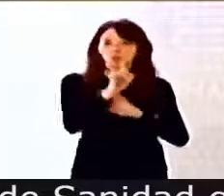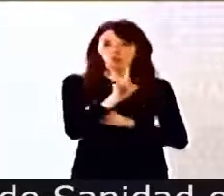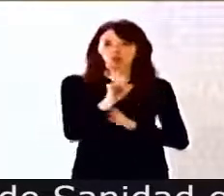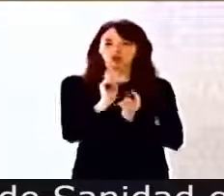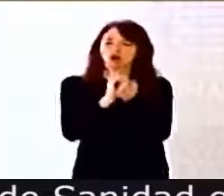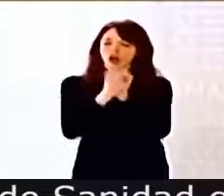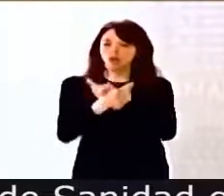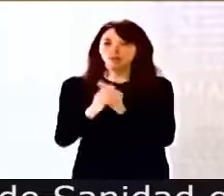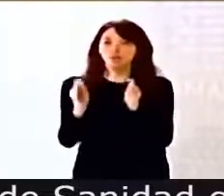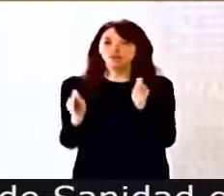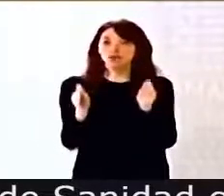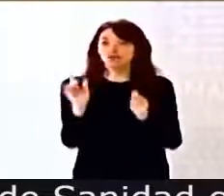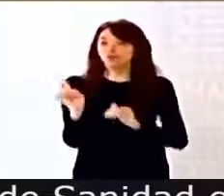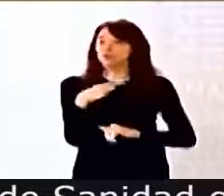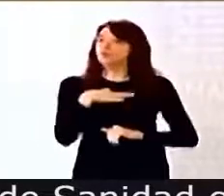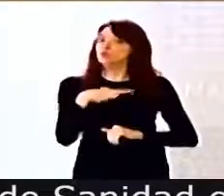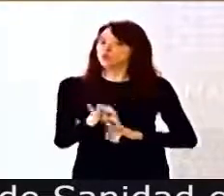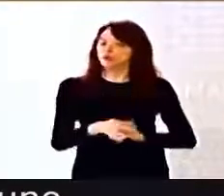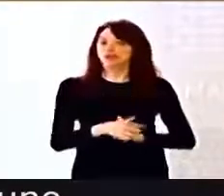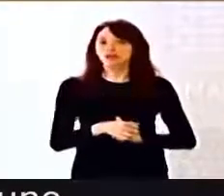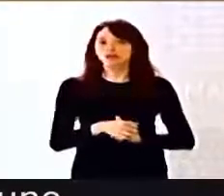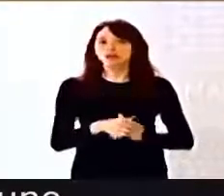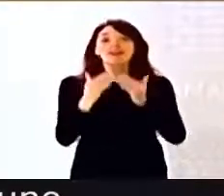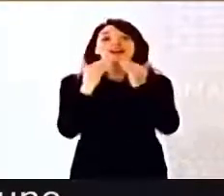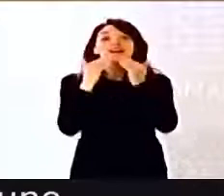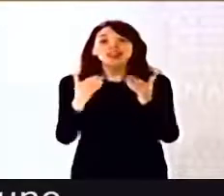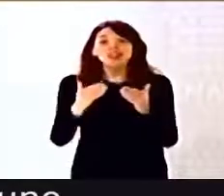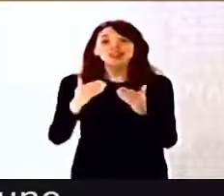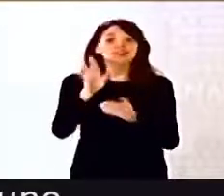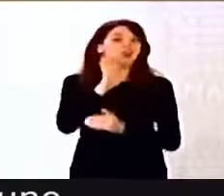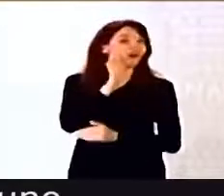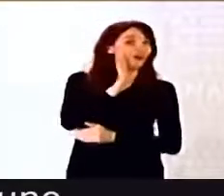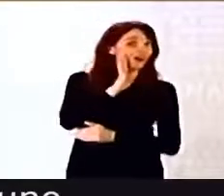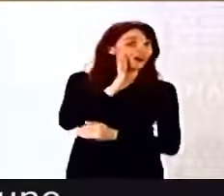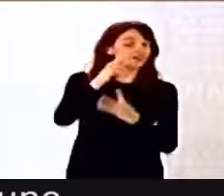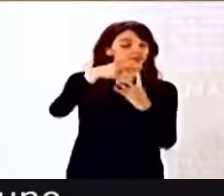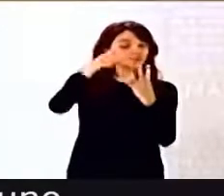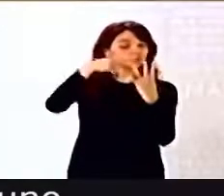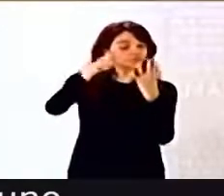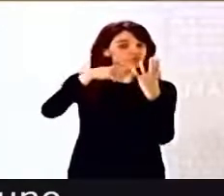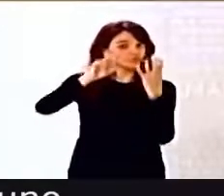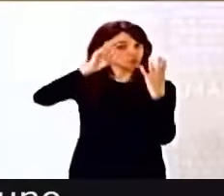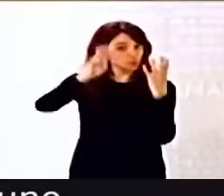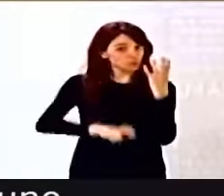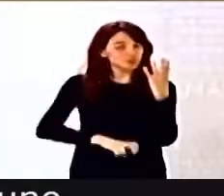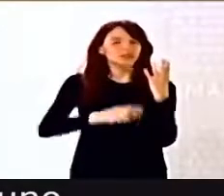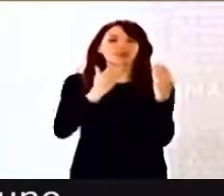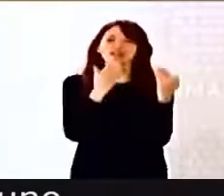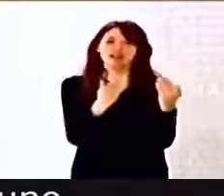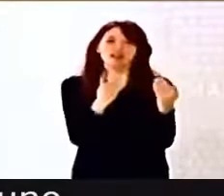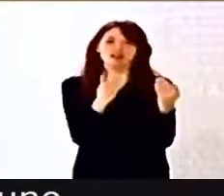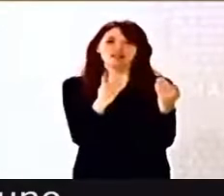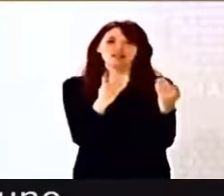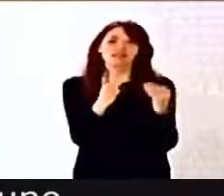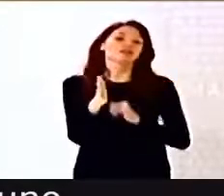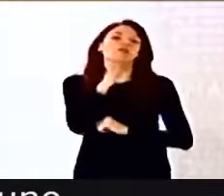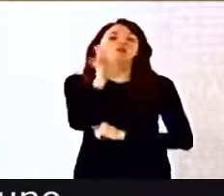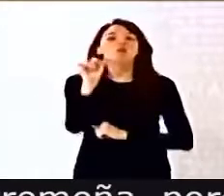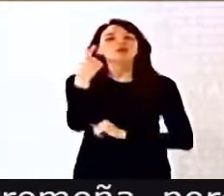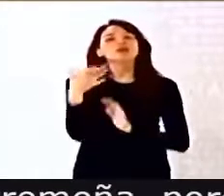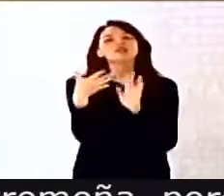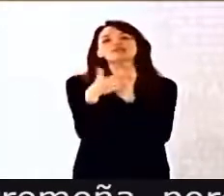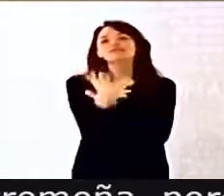1. Gracias a todos ellos en nombre de la sociedad extremeña, porque lo primero que